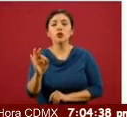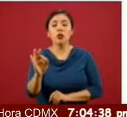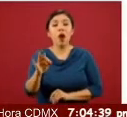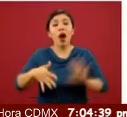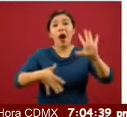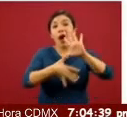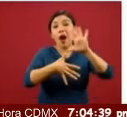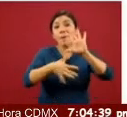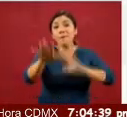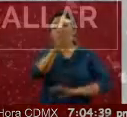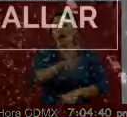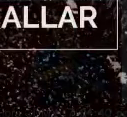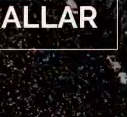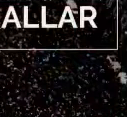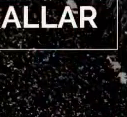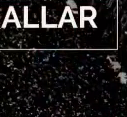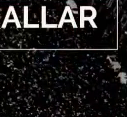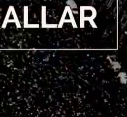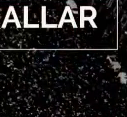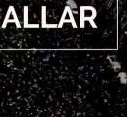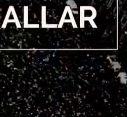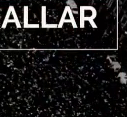Américas continúa cerca de ese